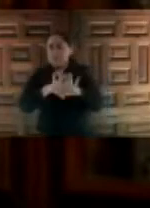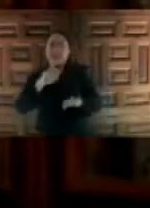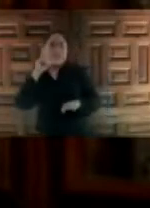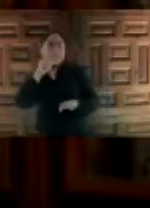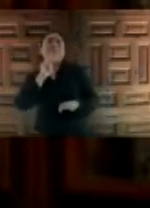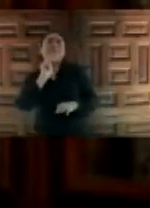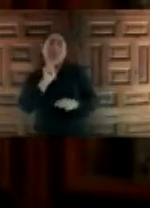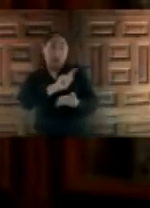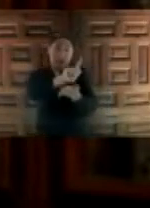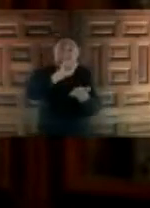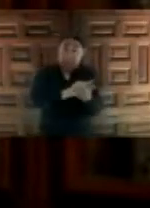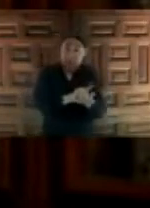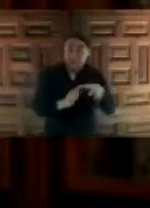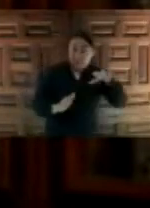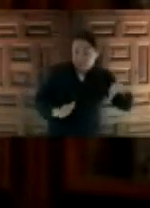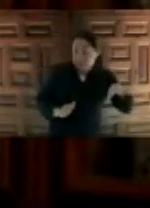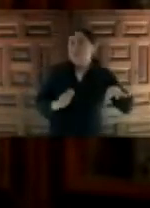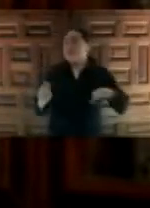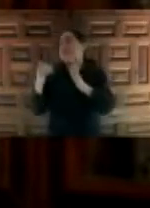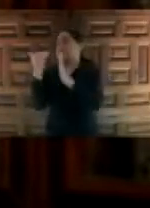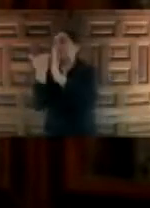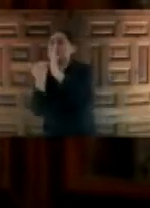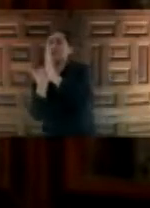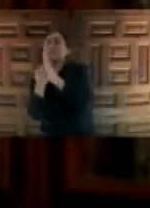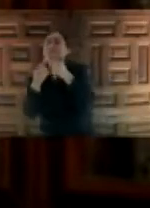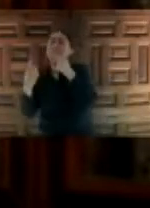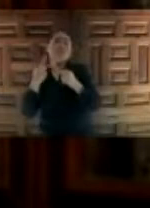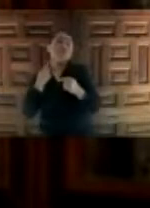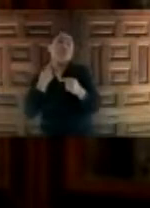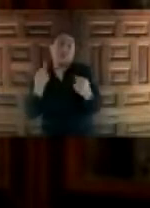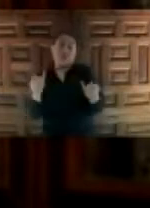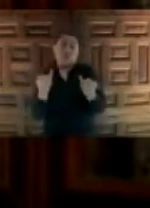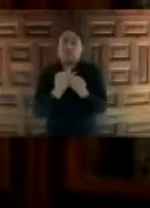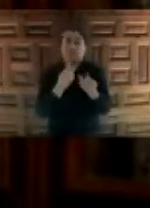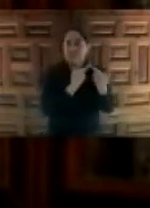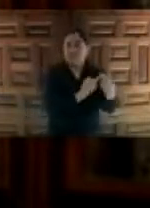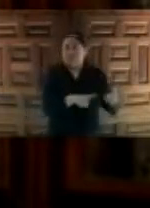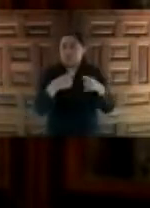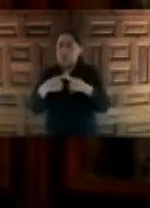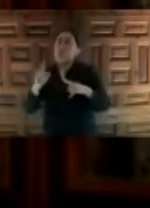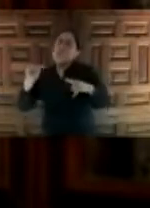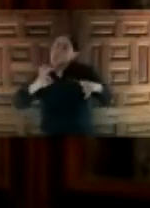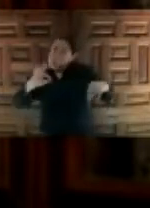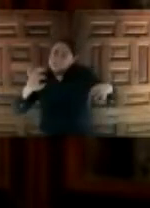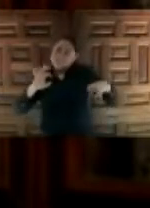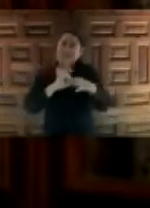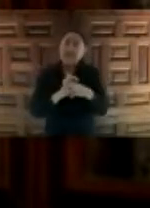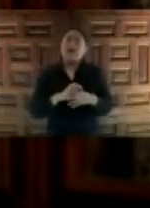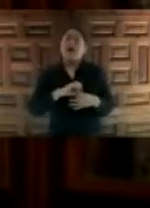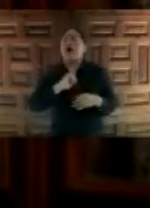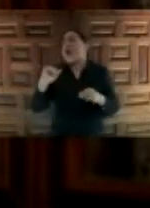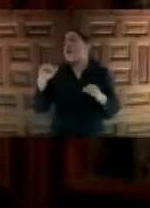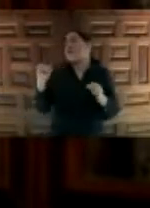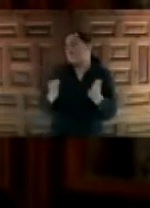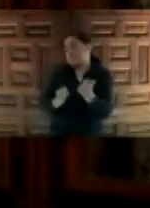política pública y ley. Una ley no es política pública, aunque puede enmarcar la política pública. La política pública,